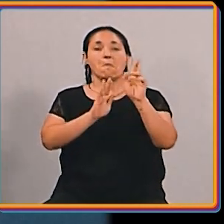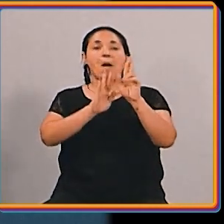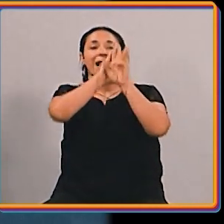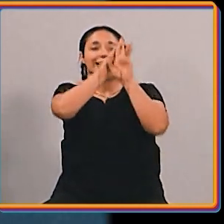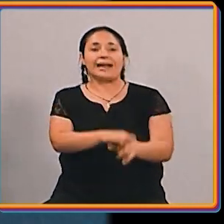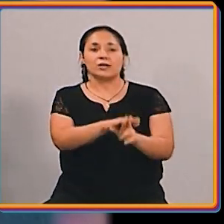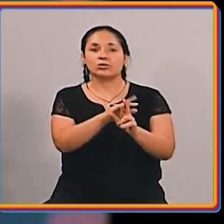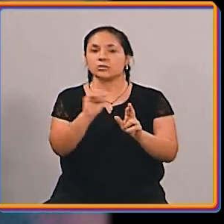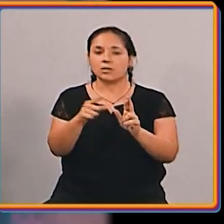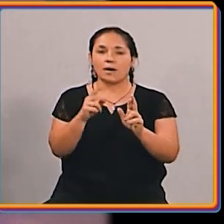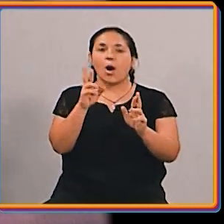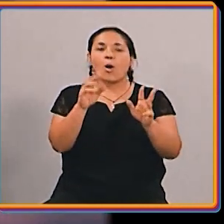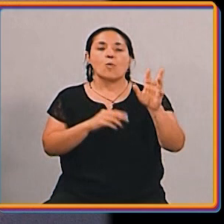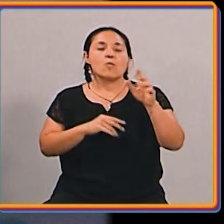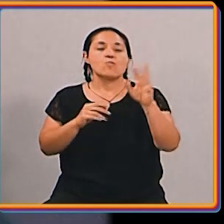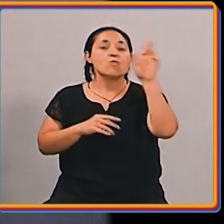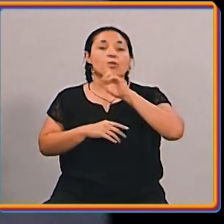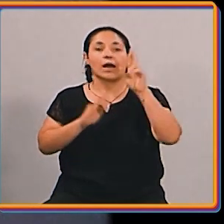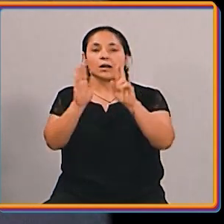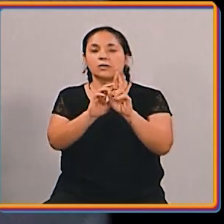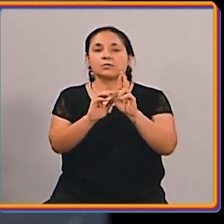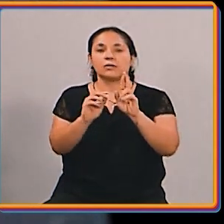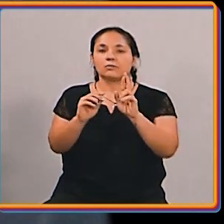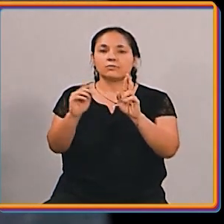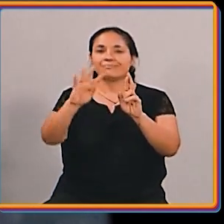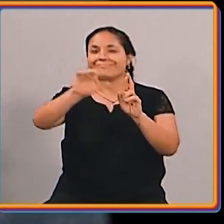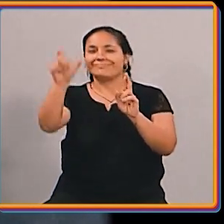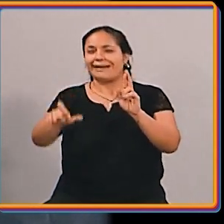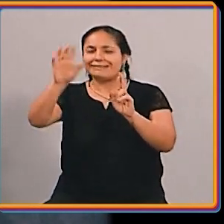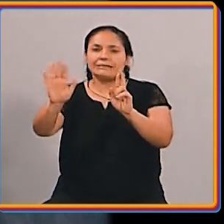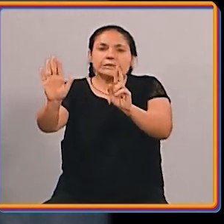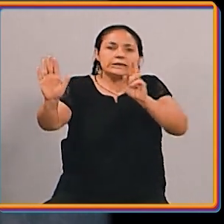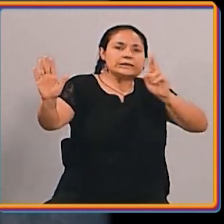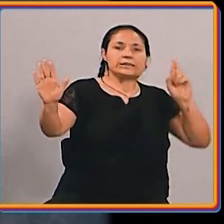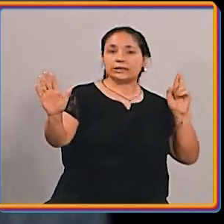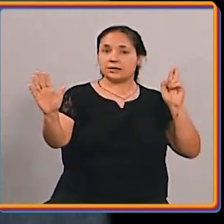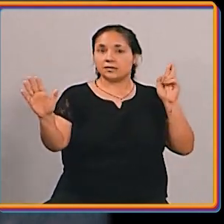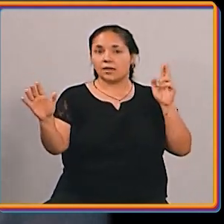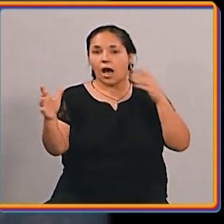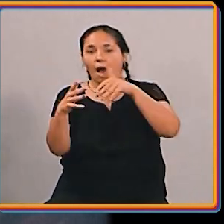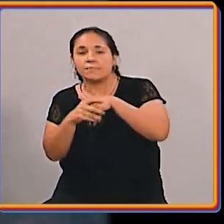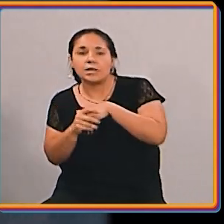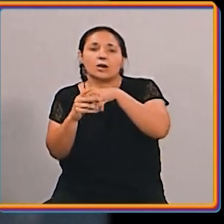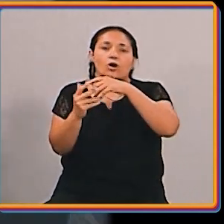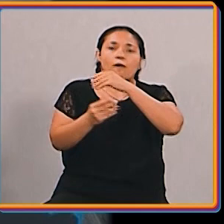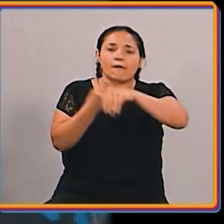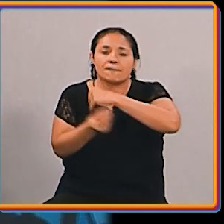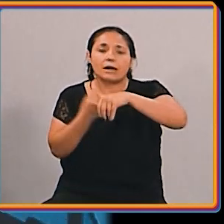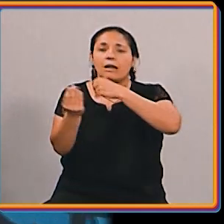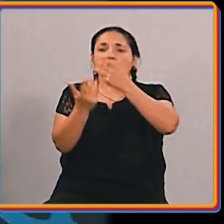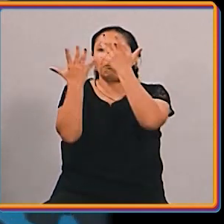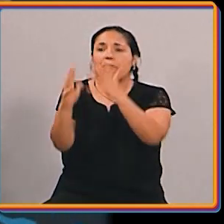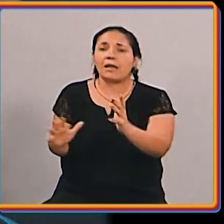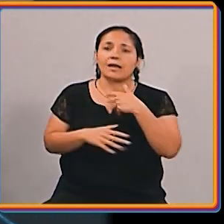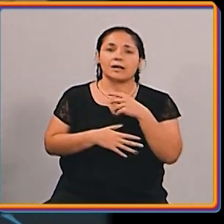a aislar. Entonces pierden el trabajo, pierden las amigas, pierden los lugares. Entonces, cuando se quieren separar, después tienen que cambiar el rol,